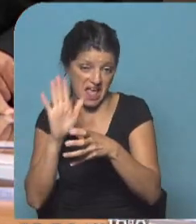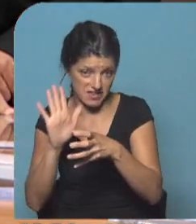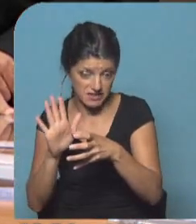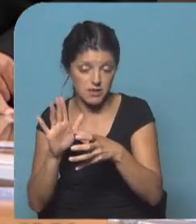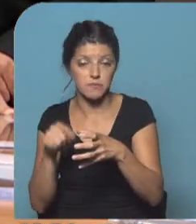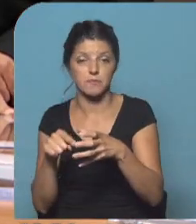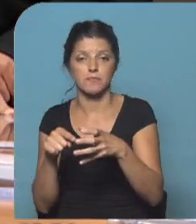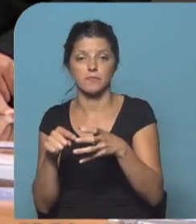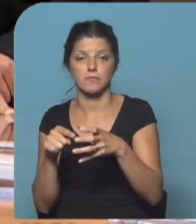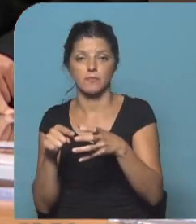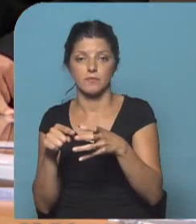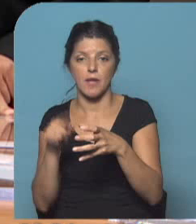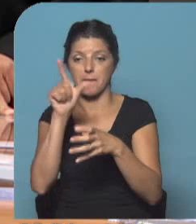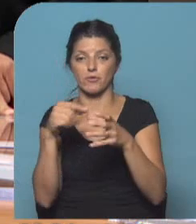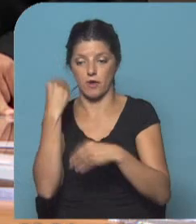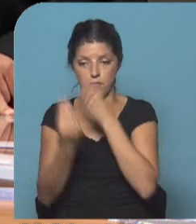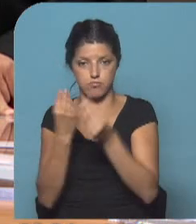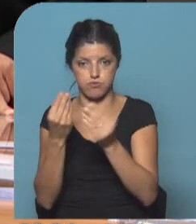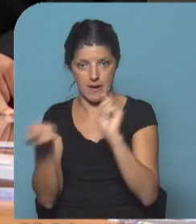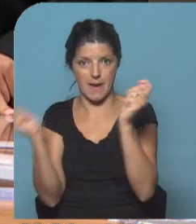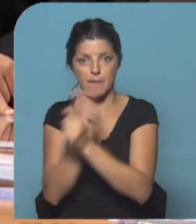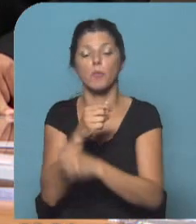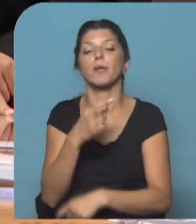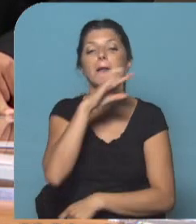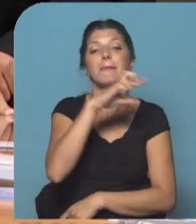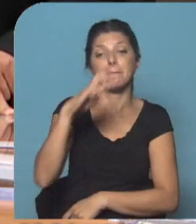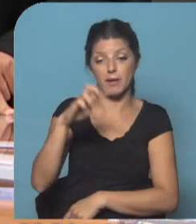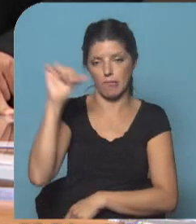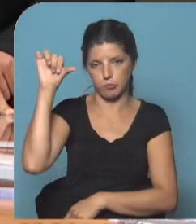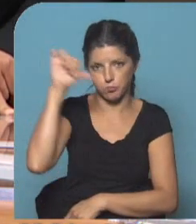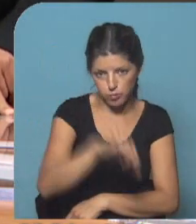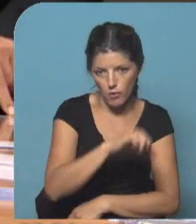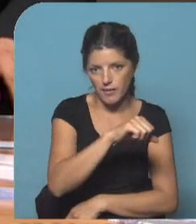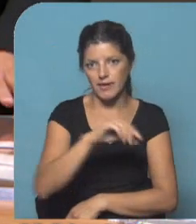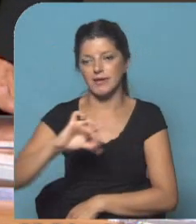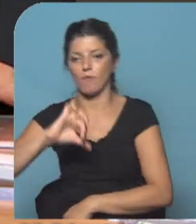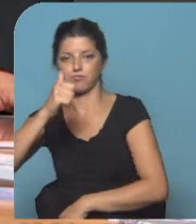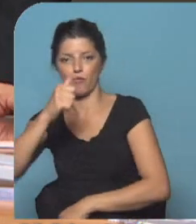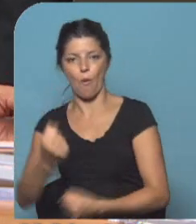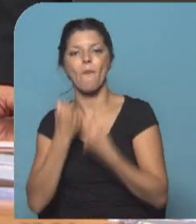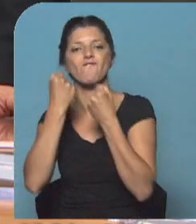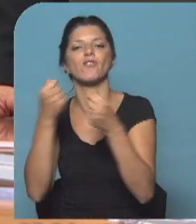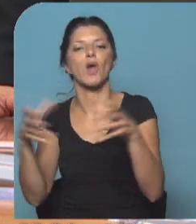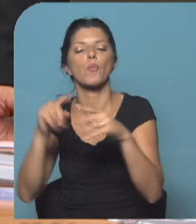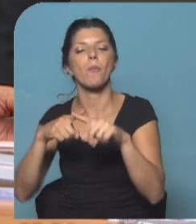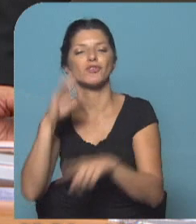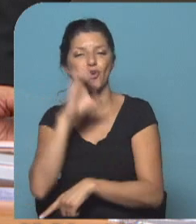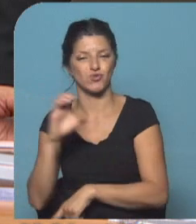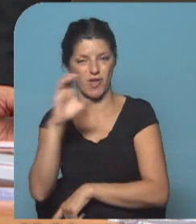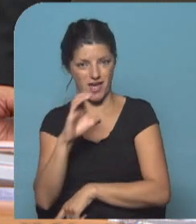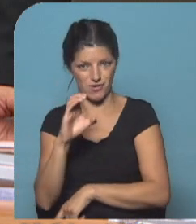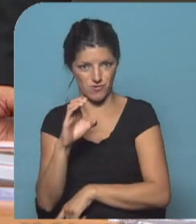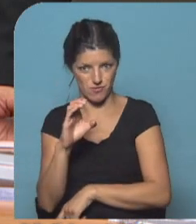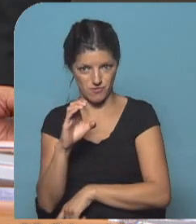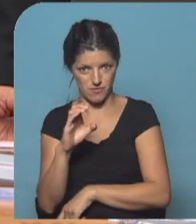que cambia de actores, porque efectivamente se hunde el PP y sube Ciudadanos, pero que más o menos se mantiene demográficamente en el mismo lugar, digamos. Entonces, por